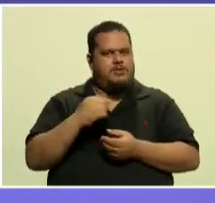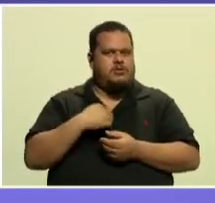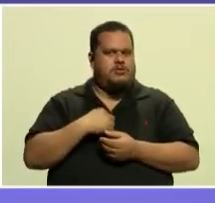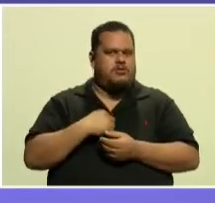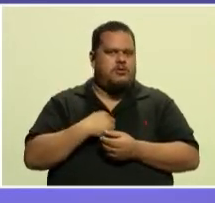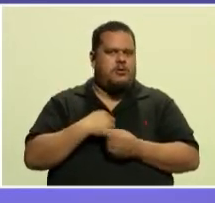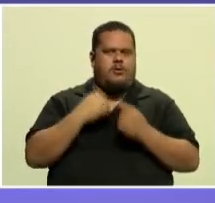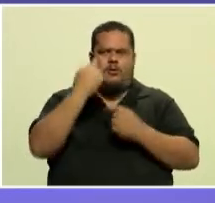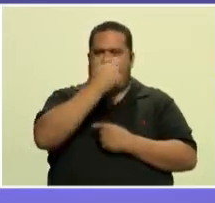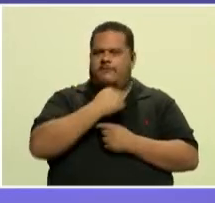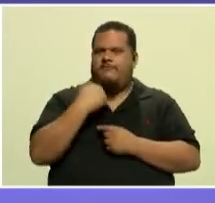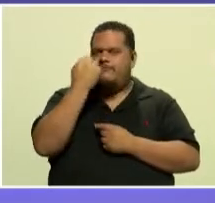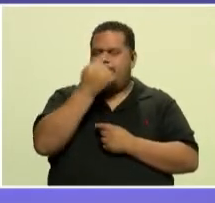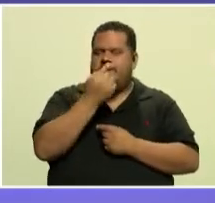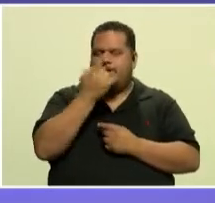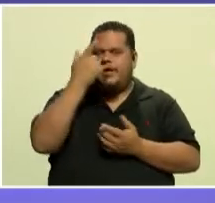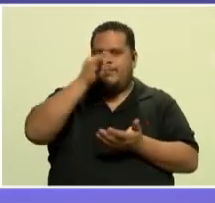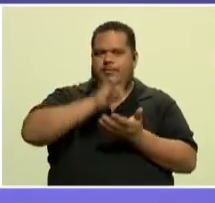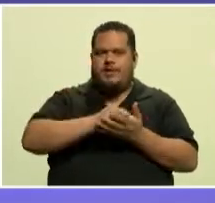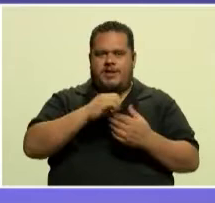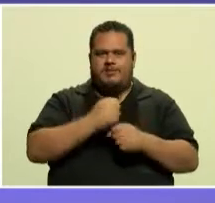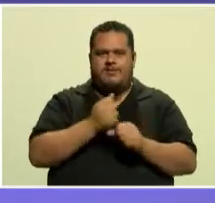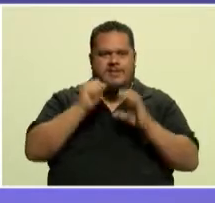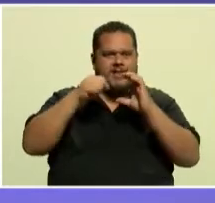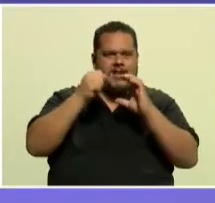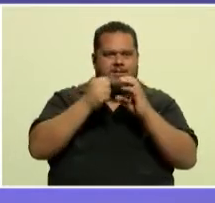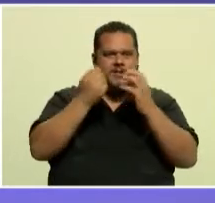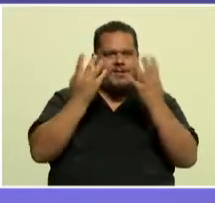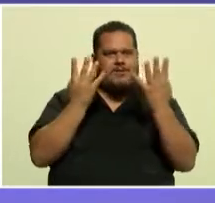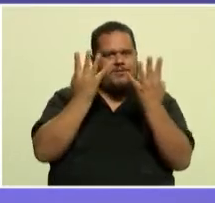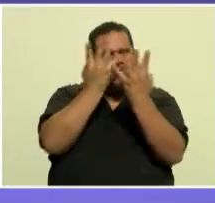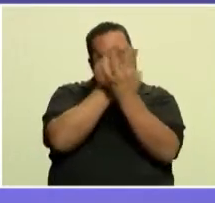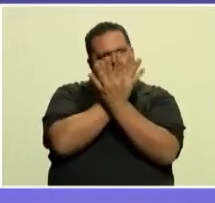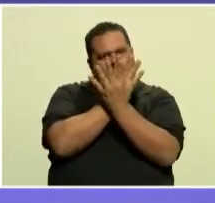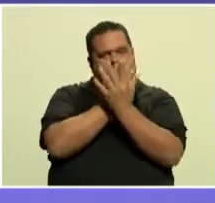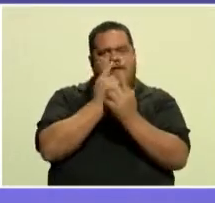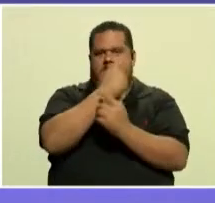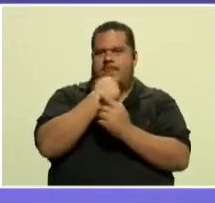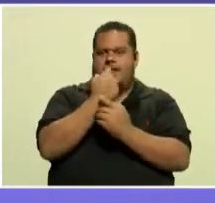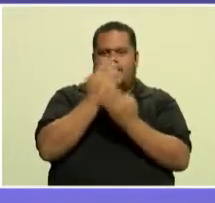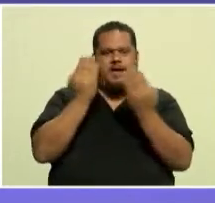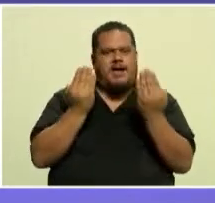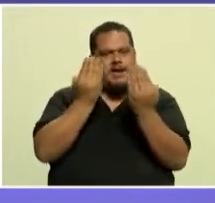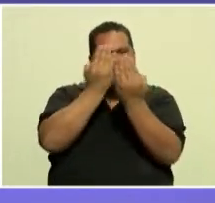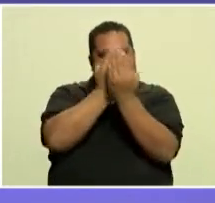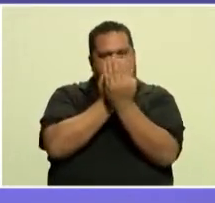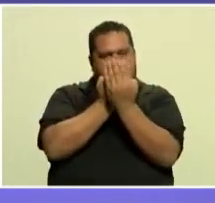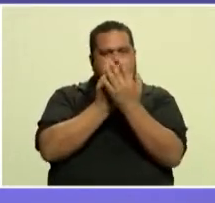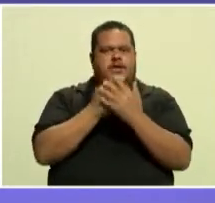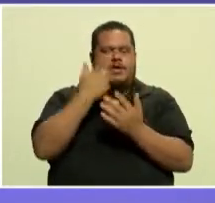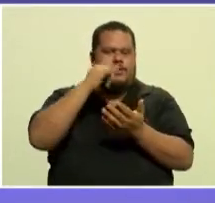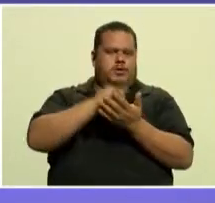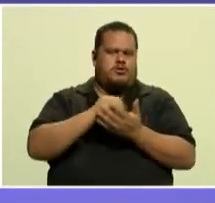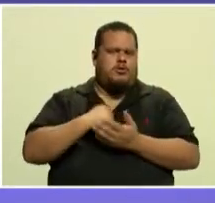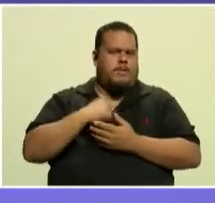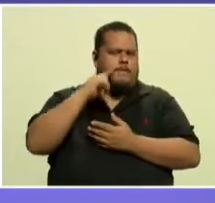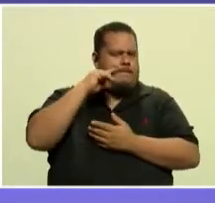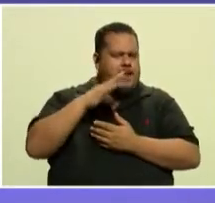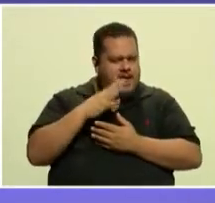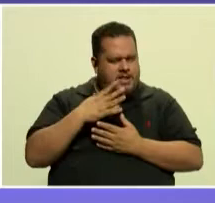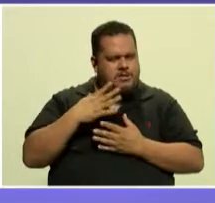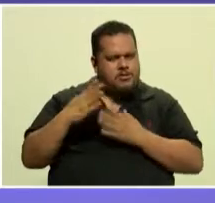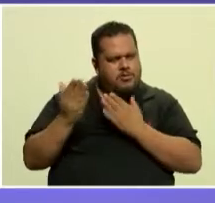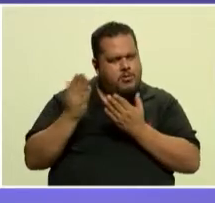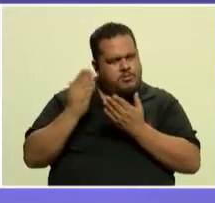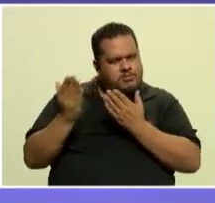similitud física a mi abuelo, y estuve pensando en eso, ¿verdad? Que yo me parezco físicamente a este señor